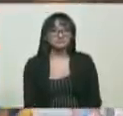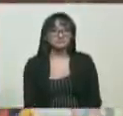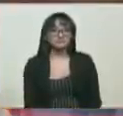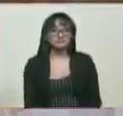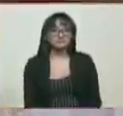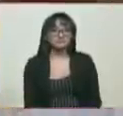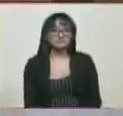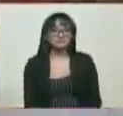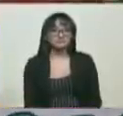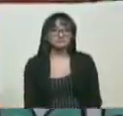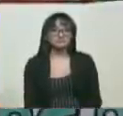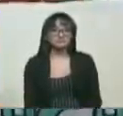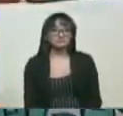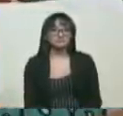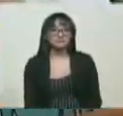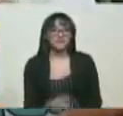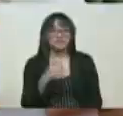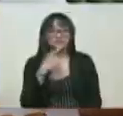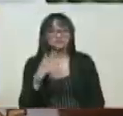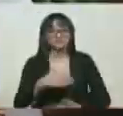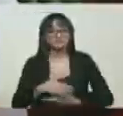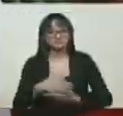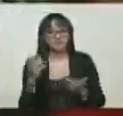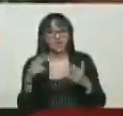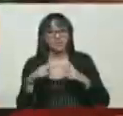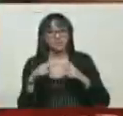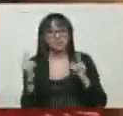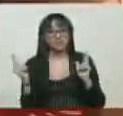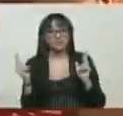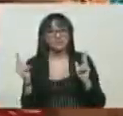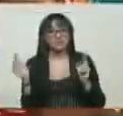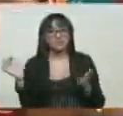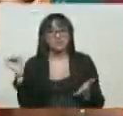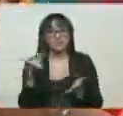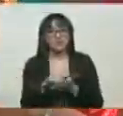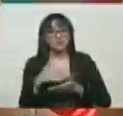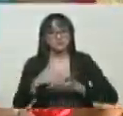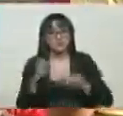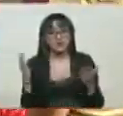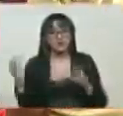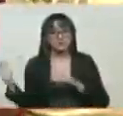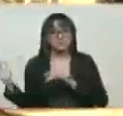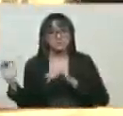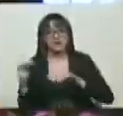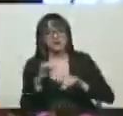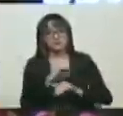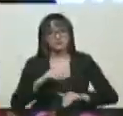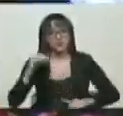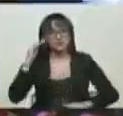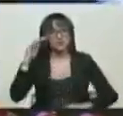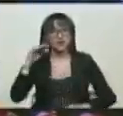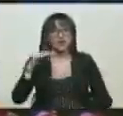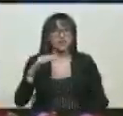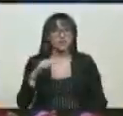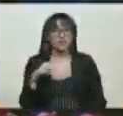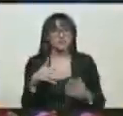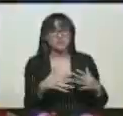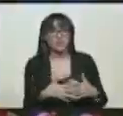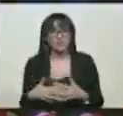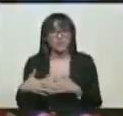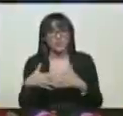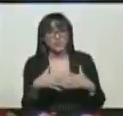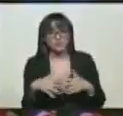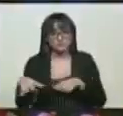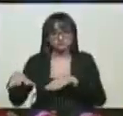Él dice que va a abrir las fronteras, los puertos y aeropuertos para que vengan los soldados gringos a ocupar a